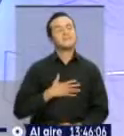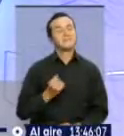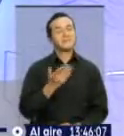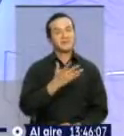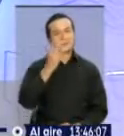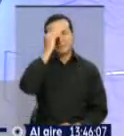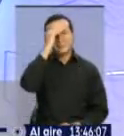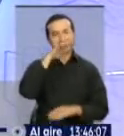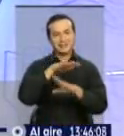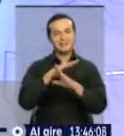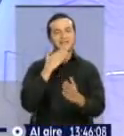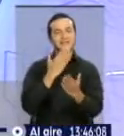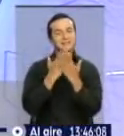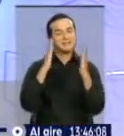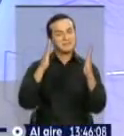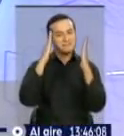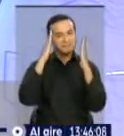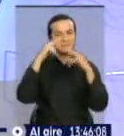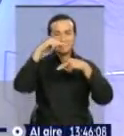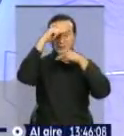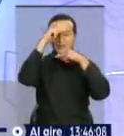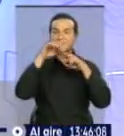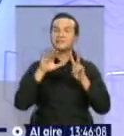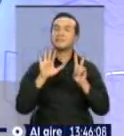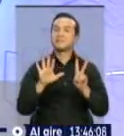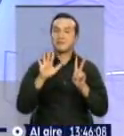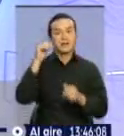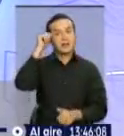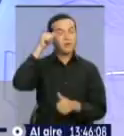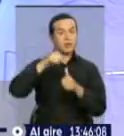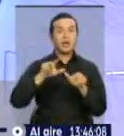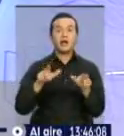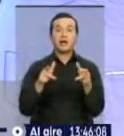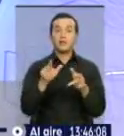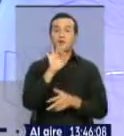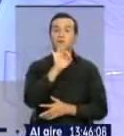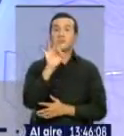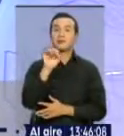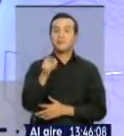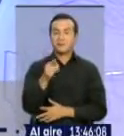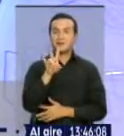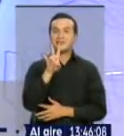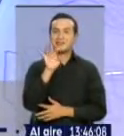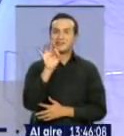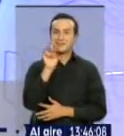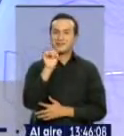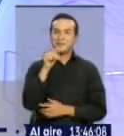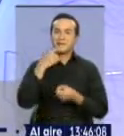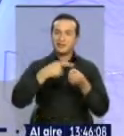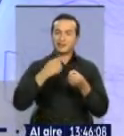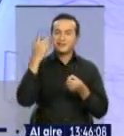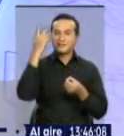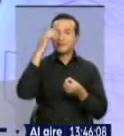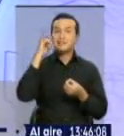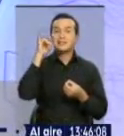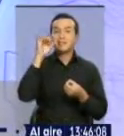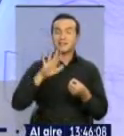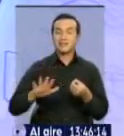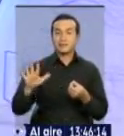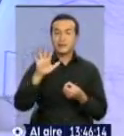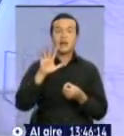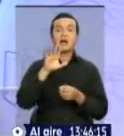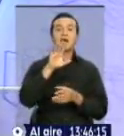tal, amigos? Muy buenas tardes. Gracias por acompañarnos en Noticias 7. Recuerde que Radio La Rumbera, 99.7 FM para Quito y sus valles, y Radio